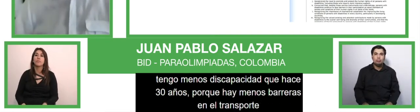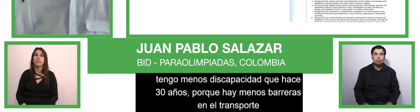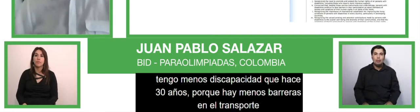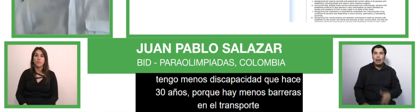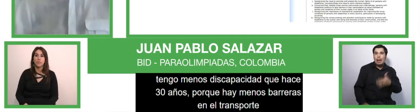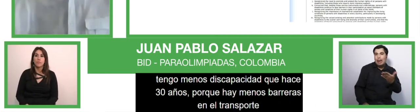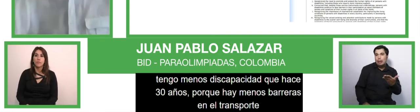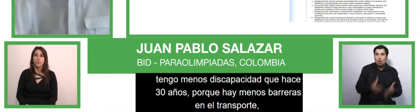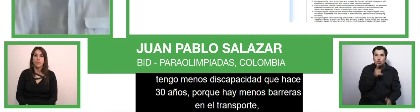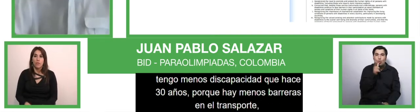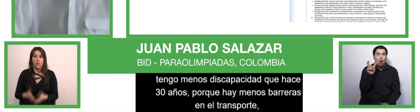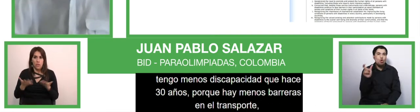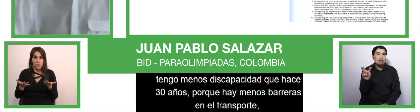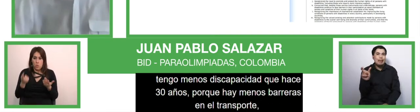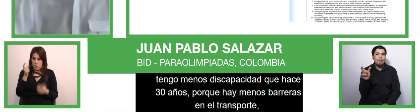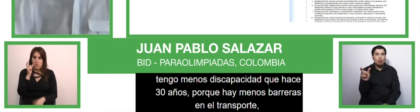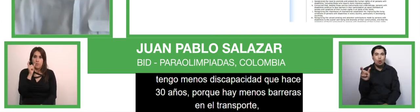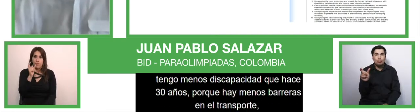es un concepto que